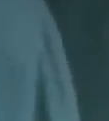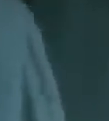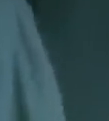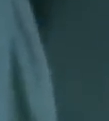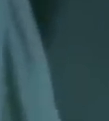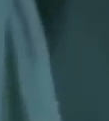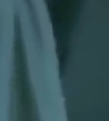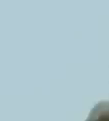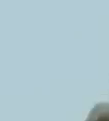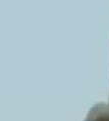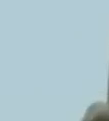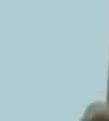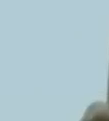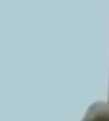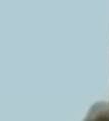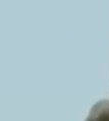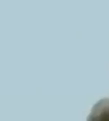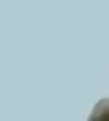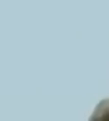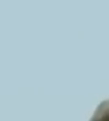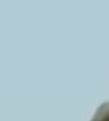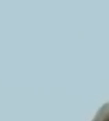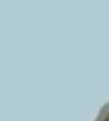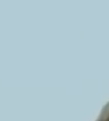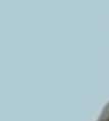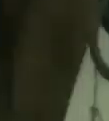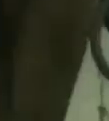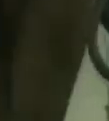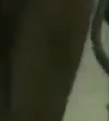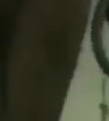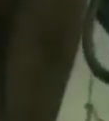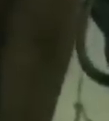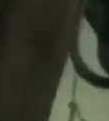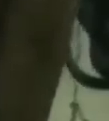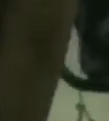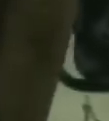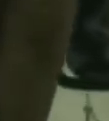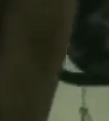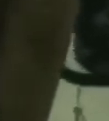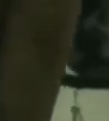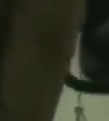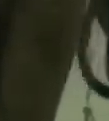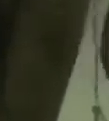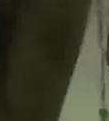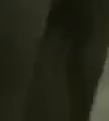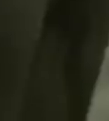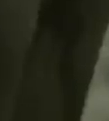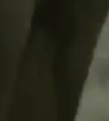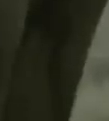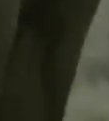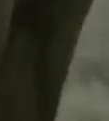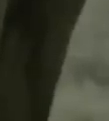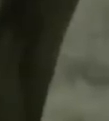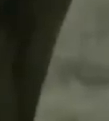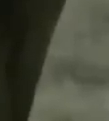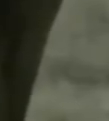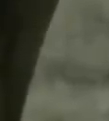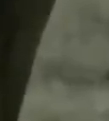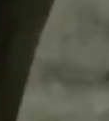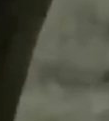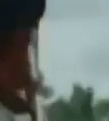tanto cuero. Hombres que alguna vez militaron bajo la bandera de la